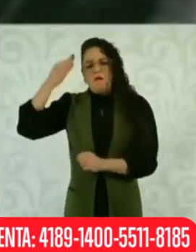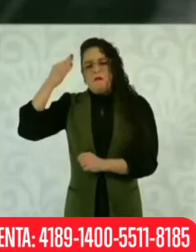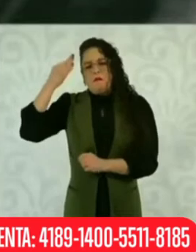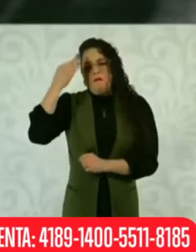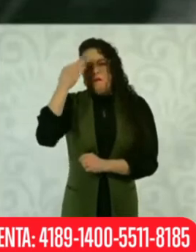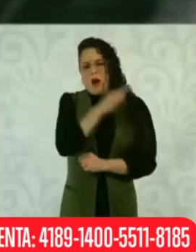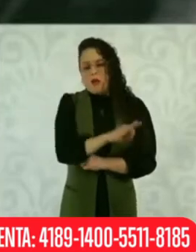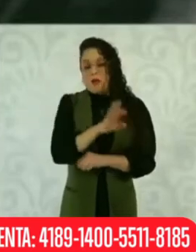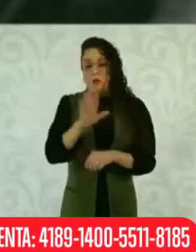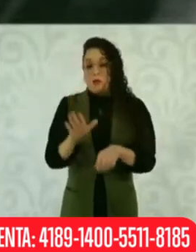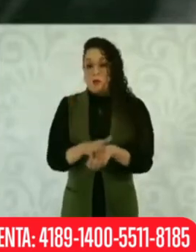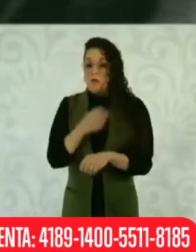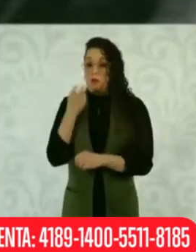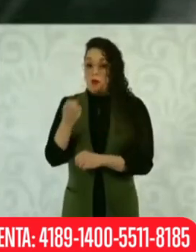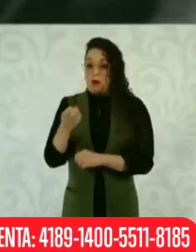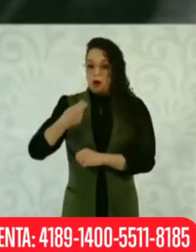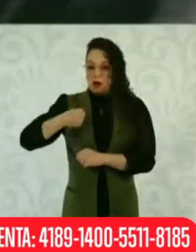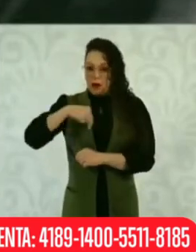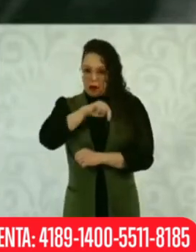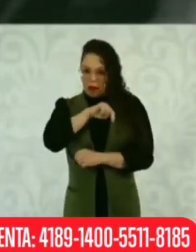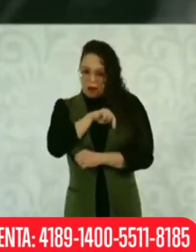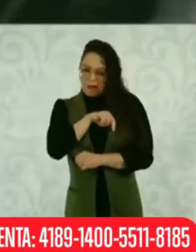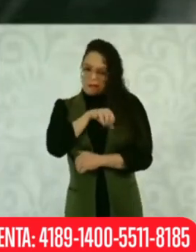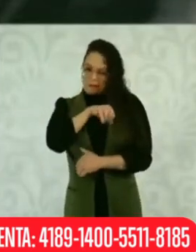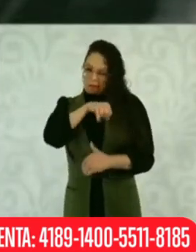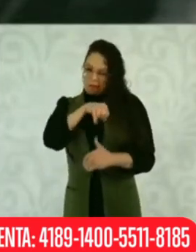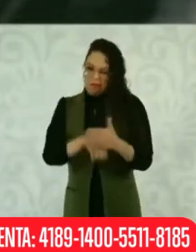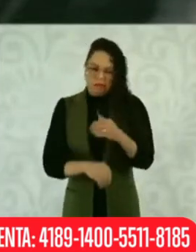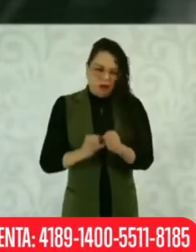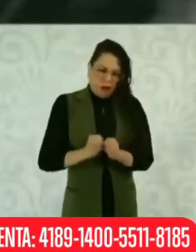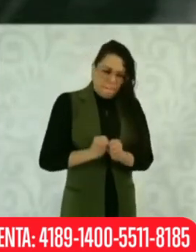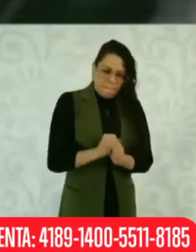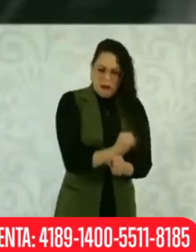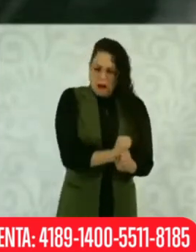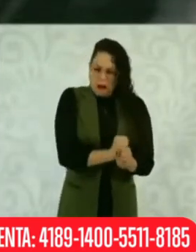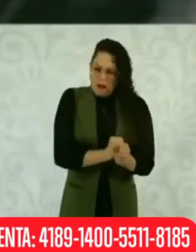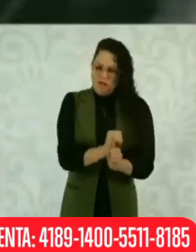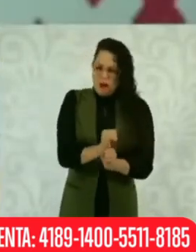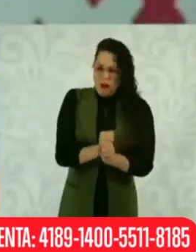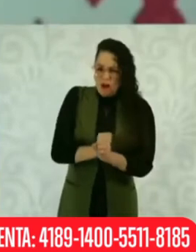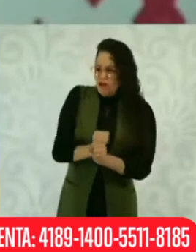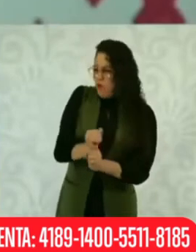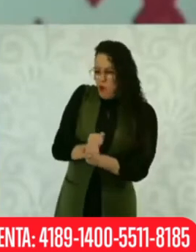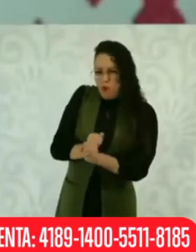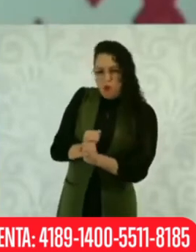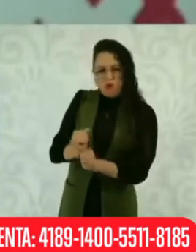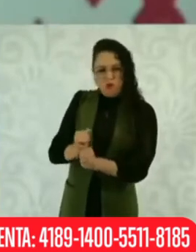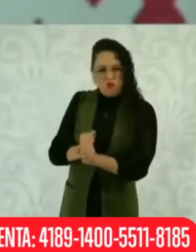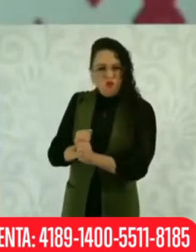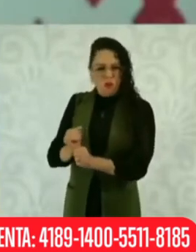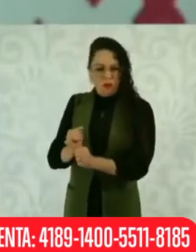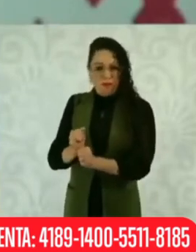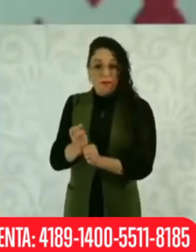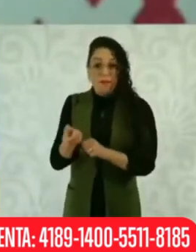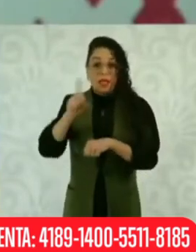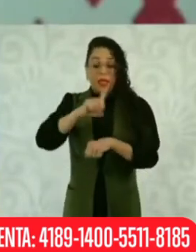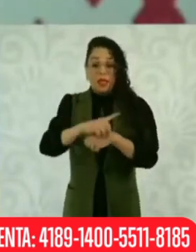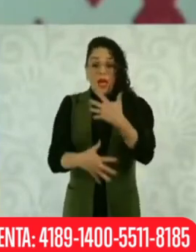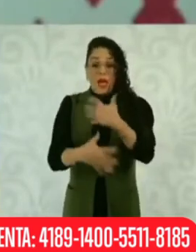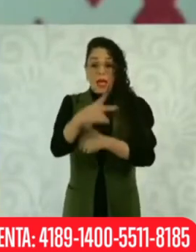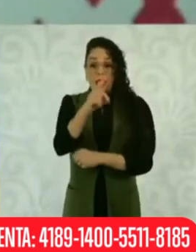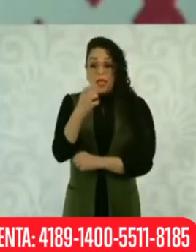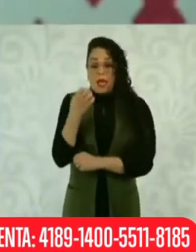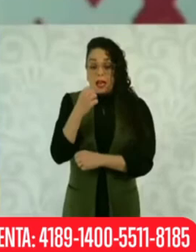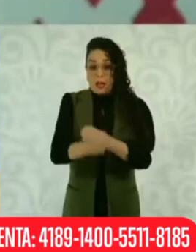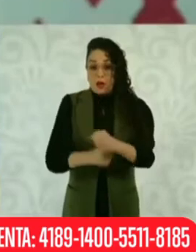toda una investigación que estuvo sujeta a una gran presión pública y finalmente el 15 de enero